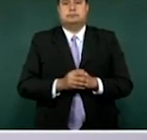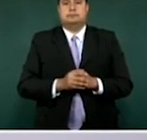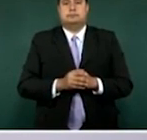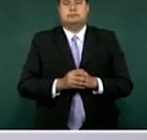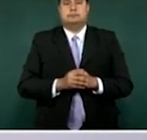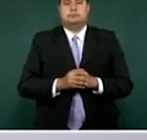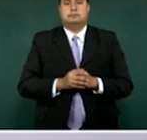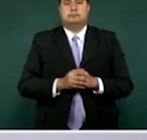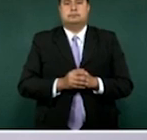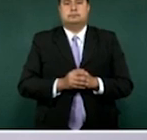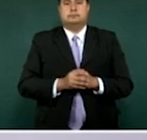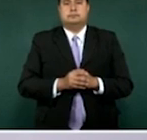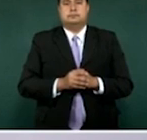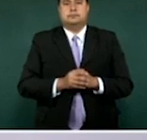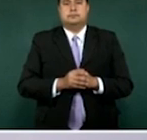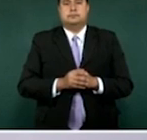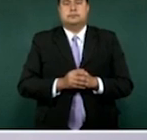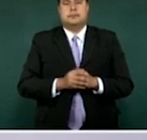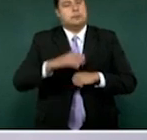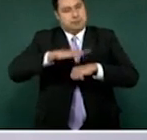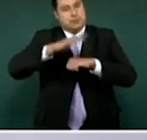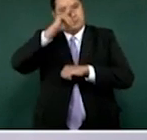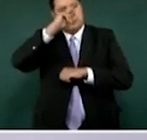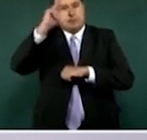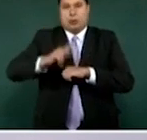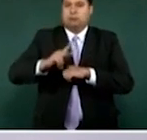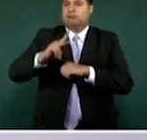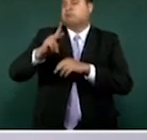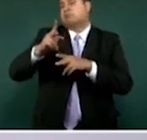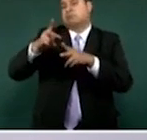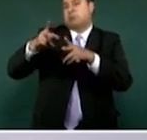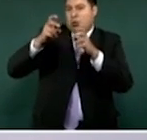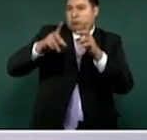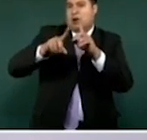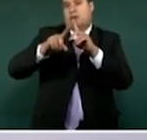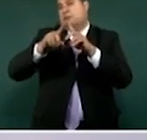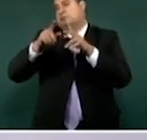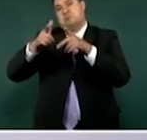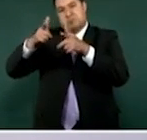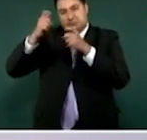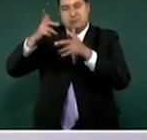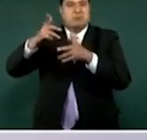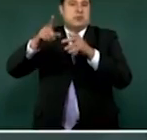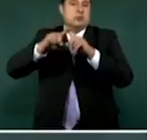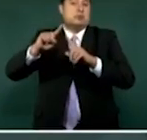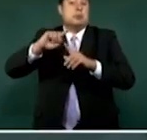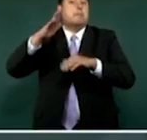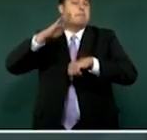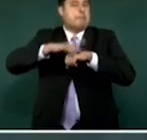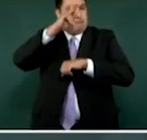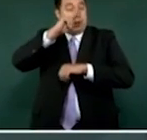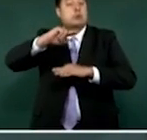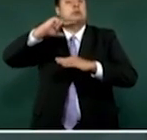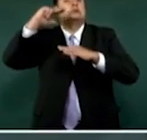mayor incidencia delictiva, sobre todo de homicidios.